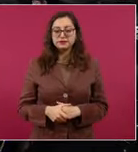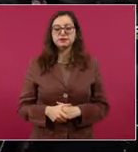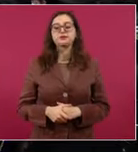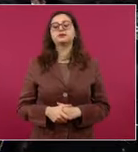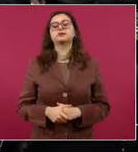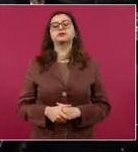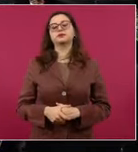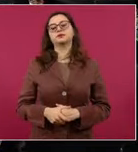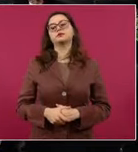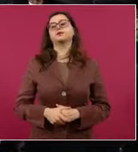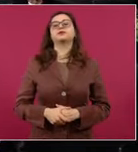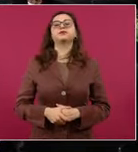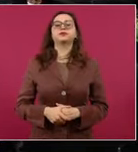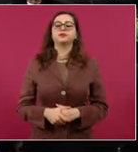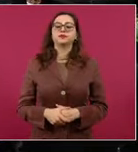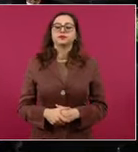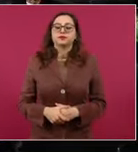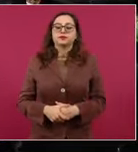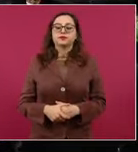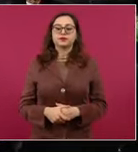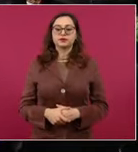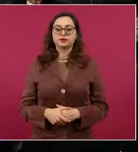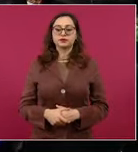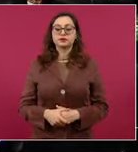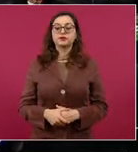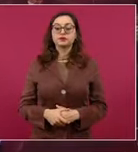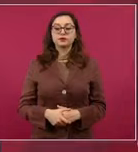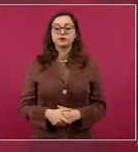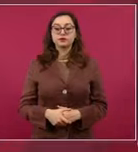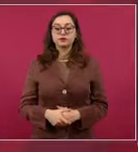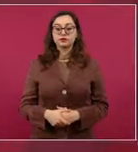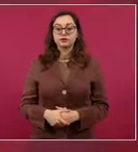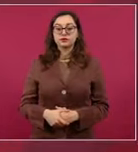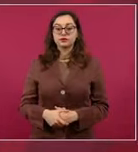no reconoce que en el caso